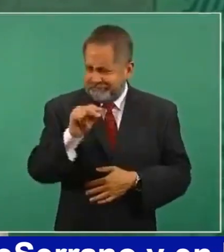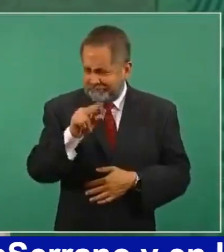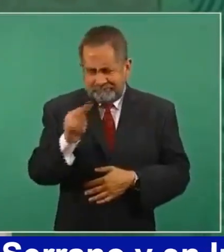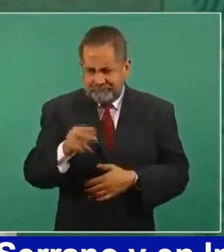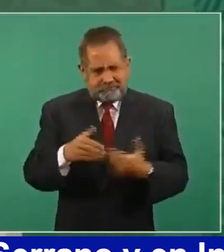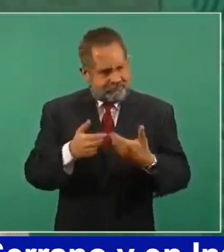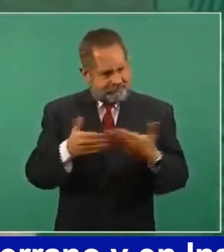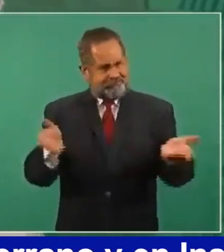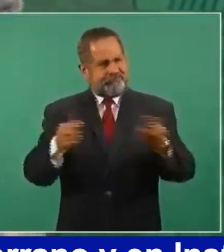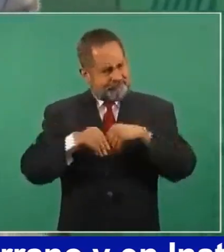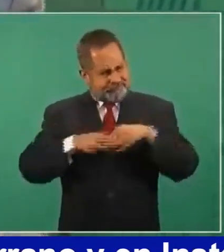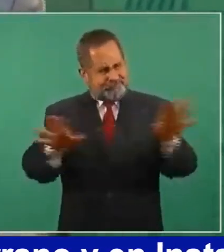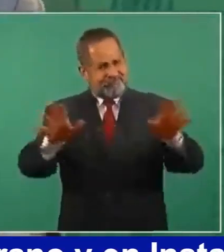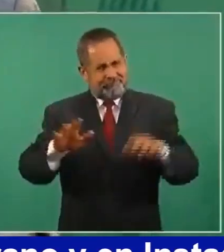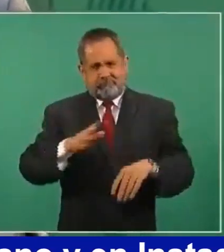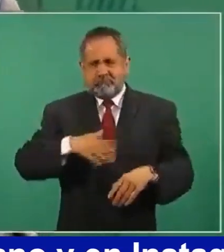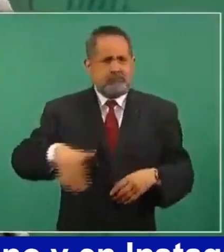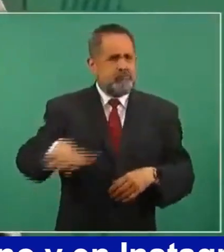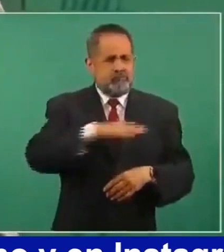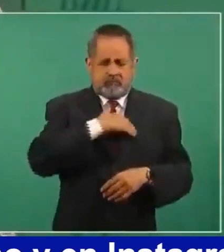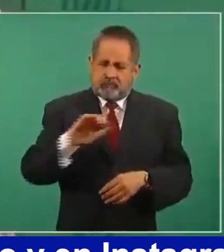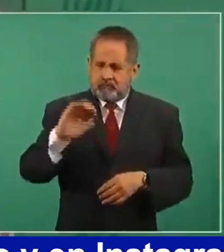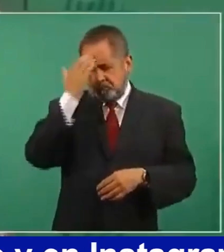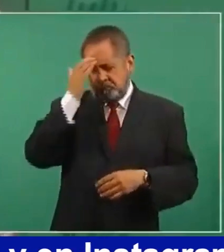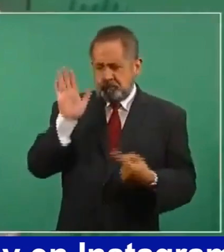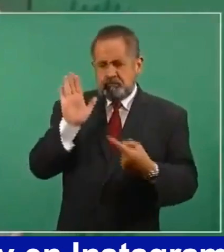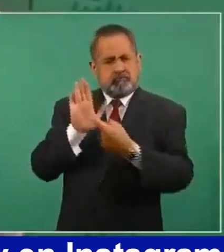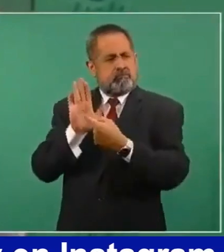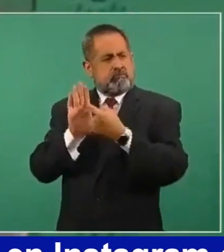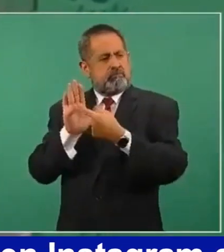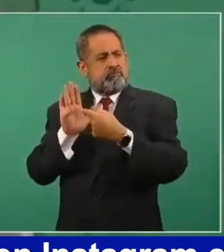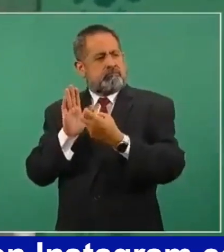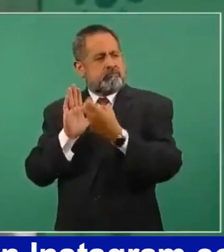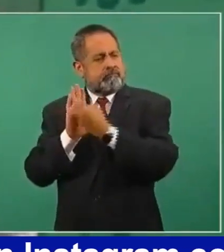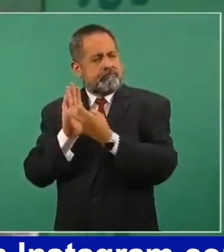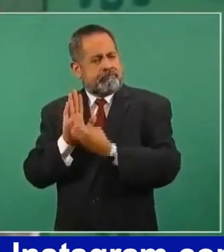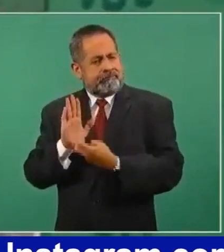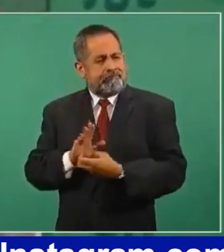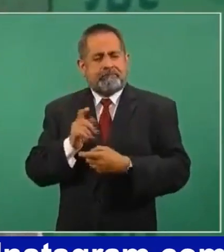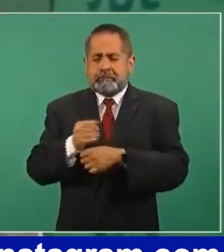no se pueden dar a conocer las investigaciones.